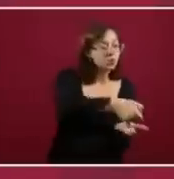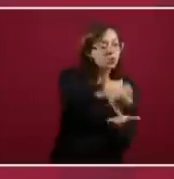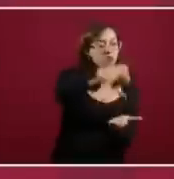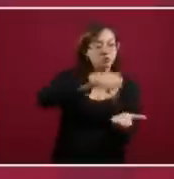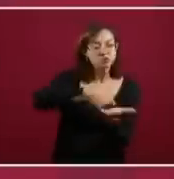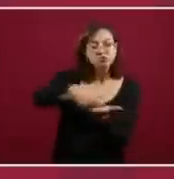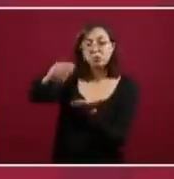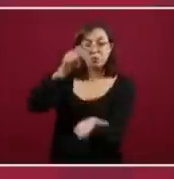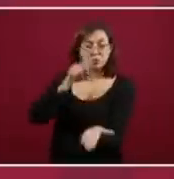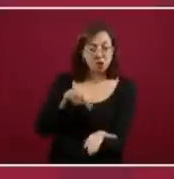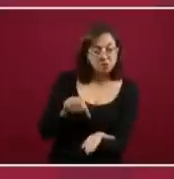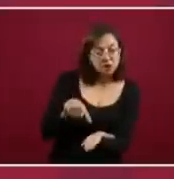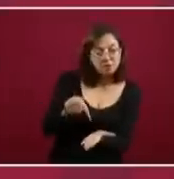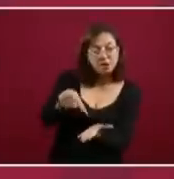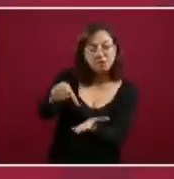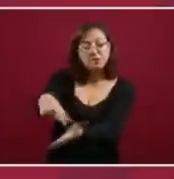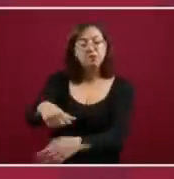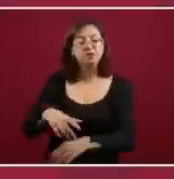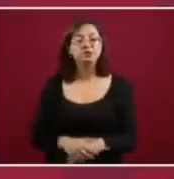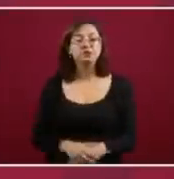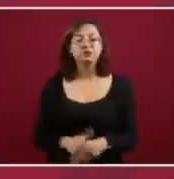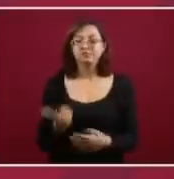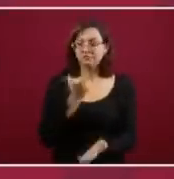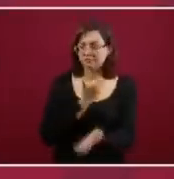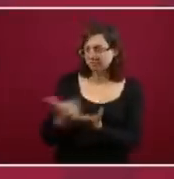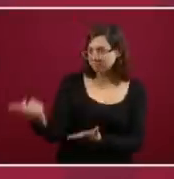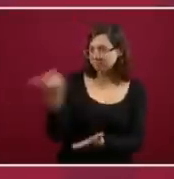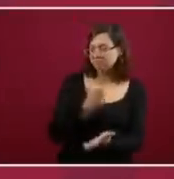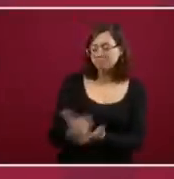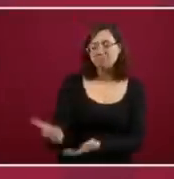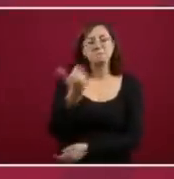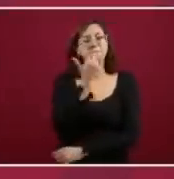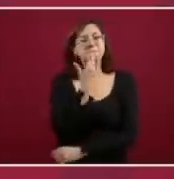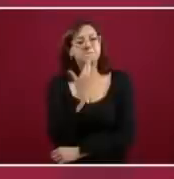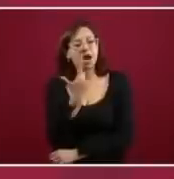que podamos mejorar los salarios